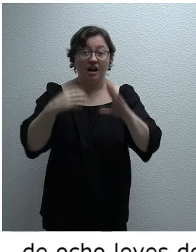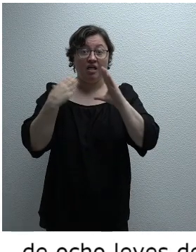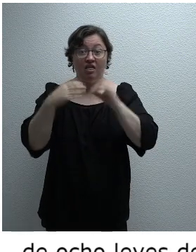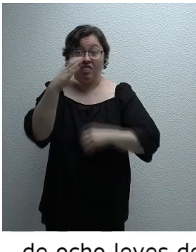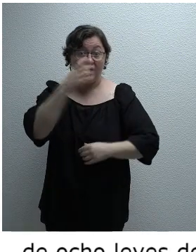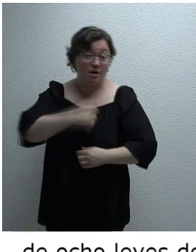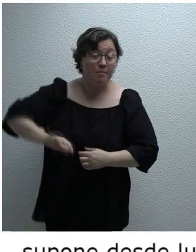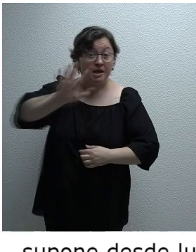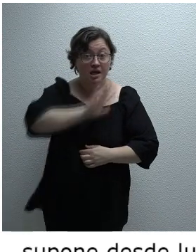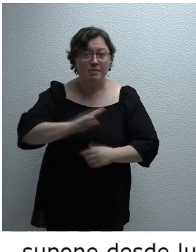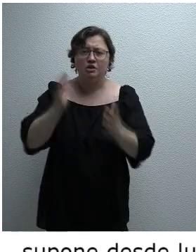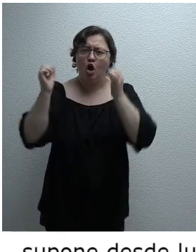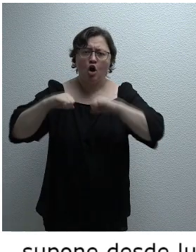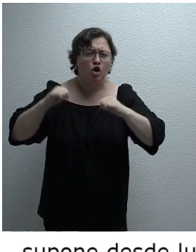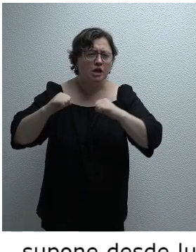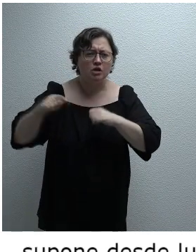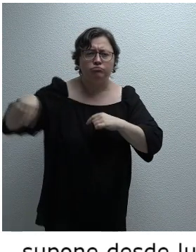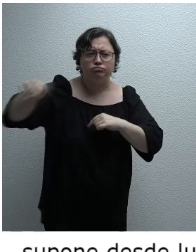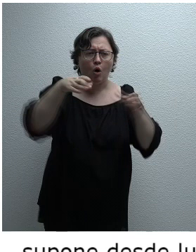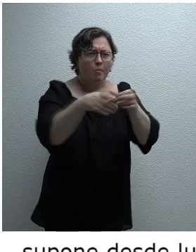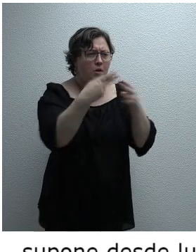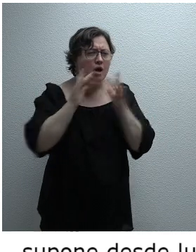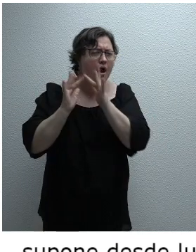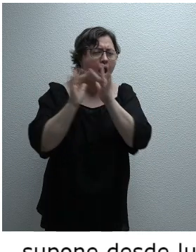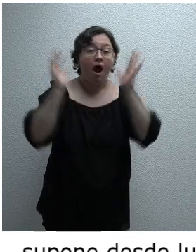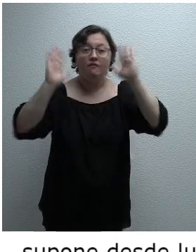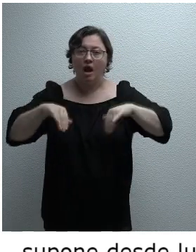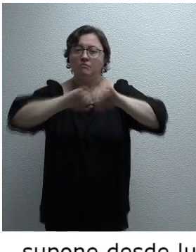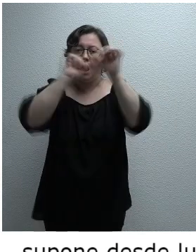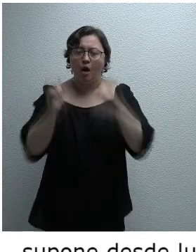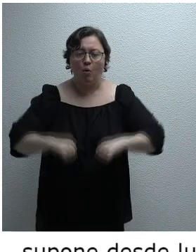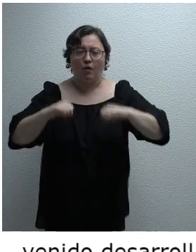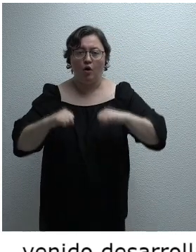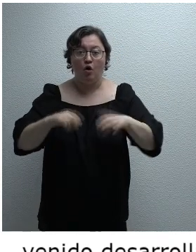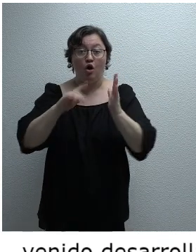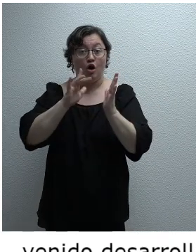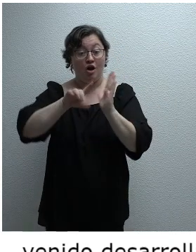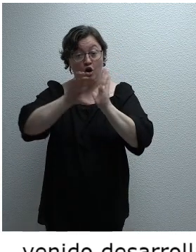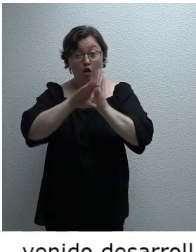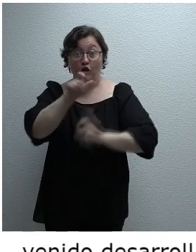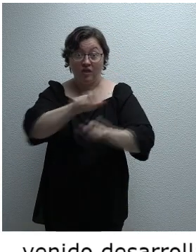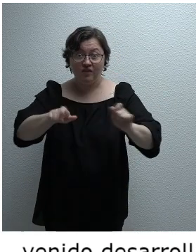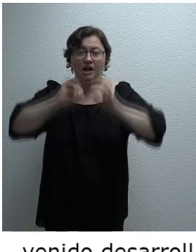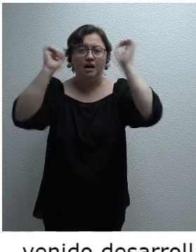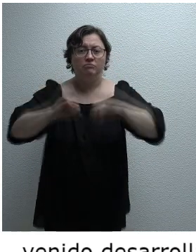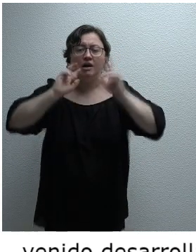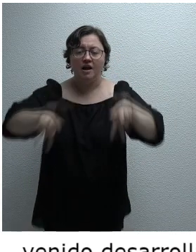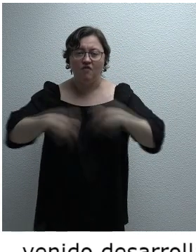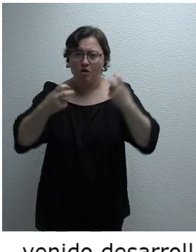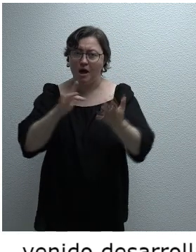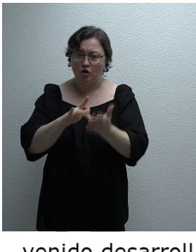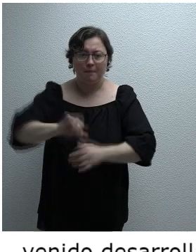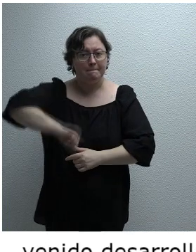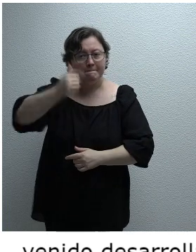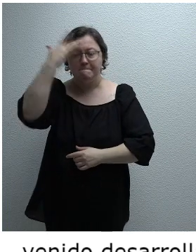venido desarrollando, un amplio consenso con los diferentes grupos políticos para conseguir que esta reforma tuviera la luz. Nos tocan